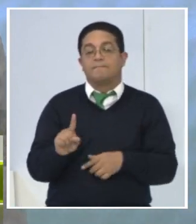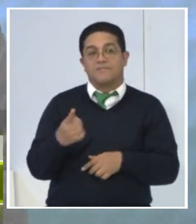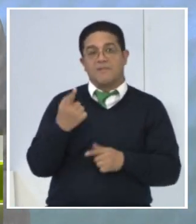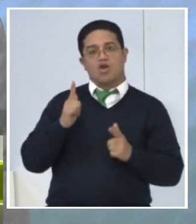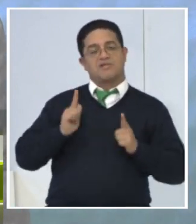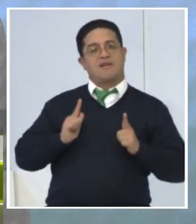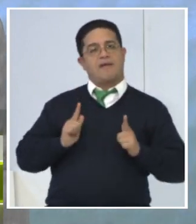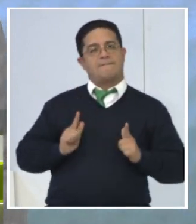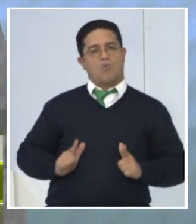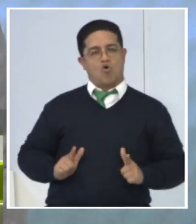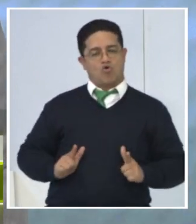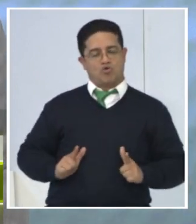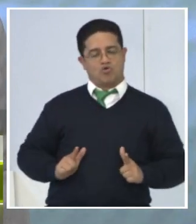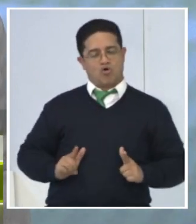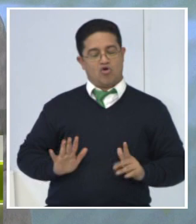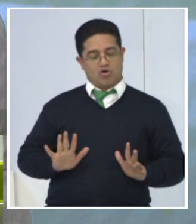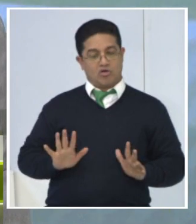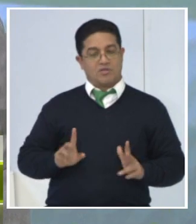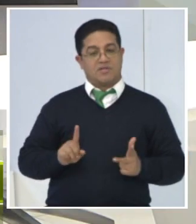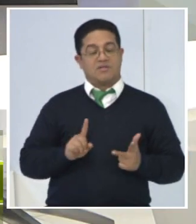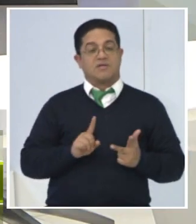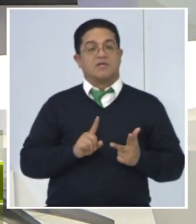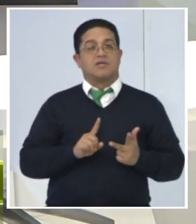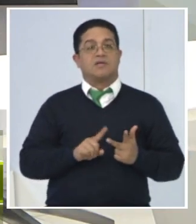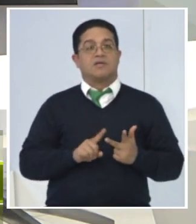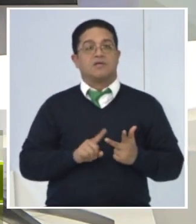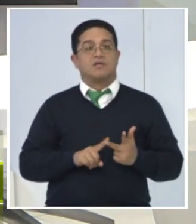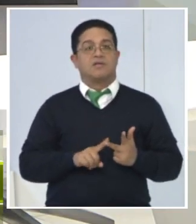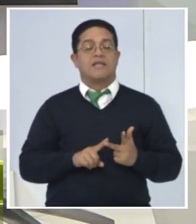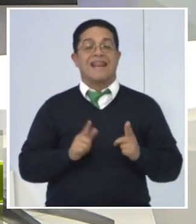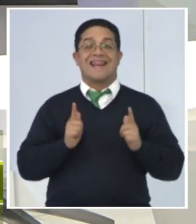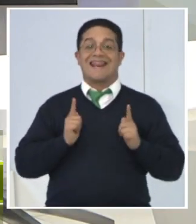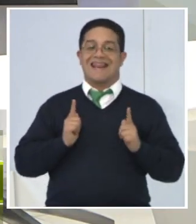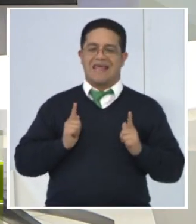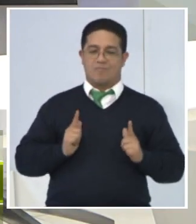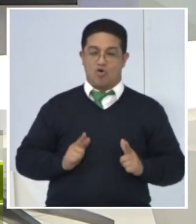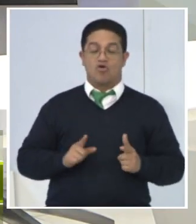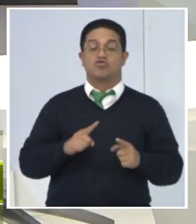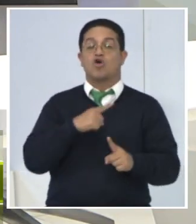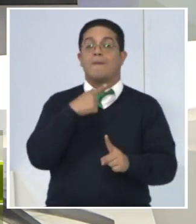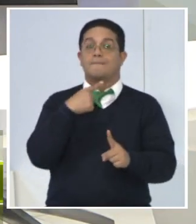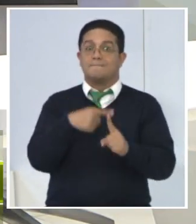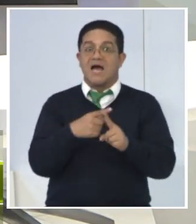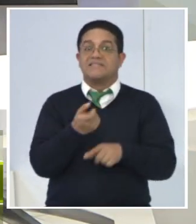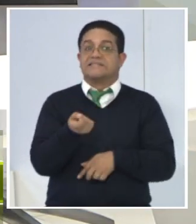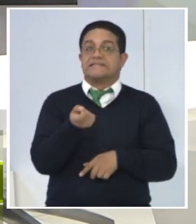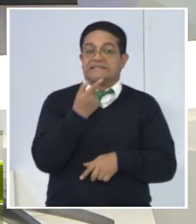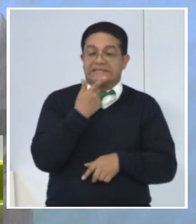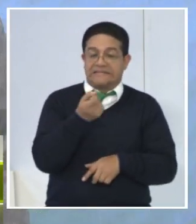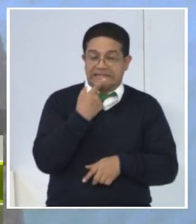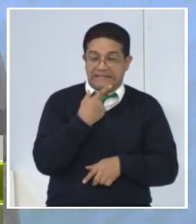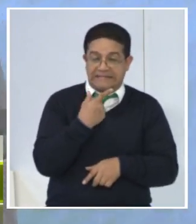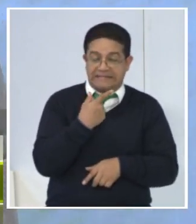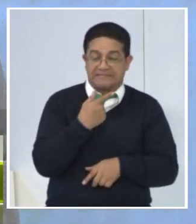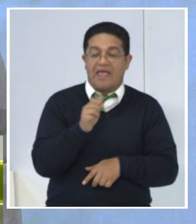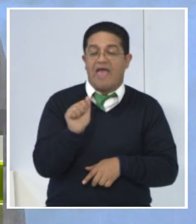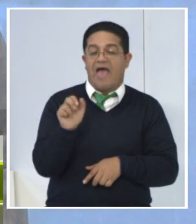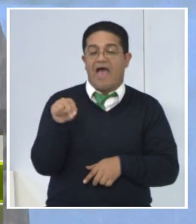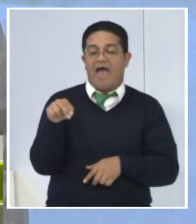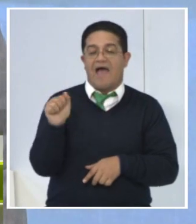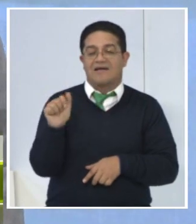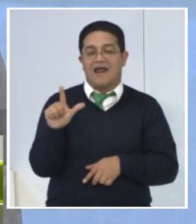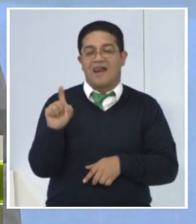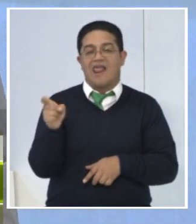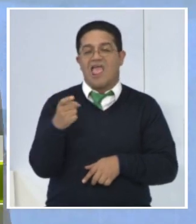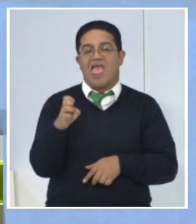reposo. En principio, cuando es agudo, simplemente con reposo, con el uso de analgésicos vía oral e inclusive con